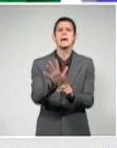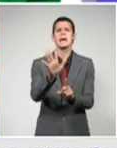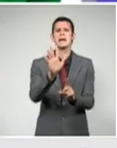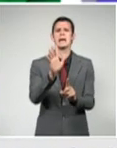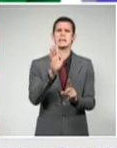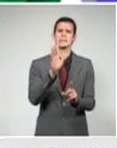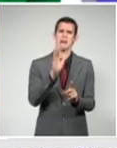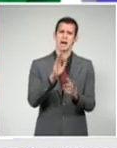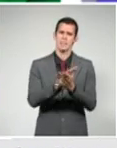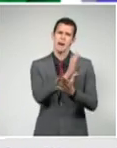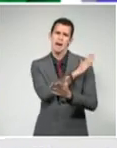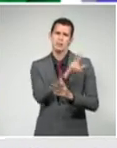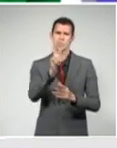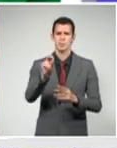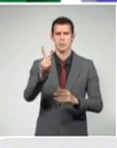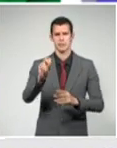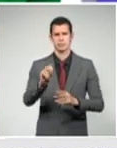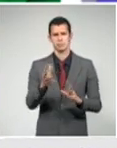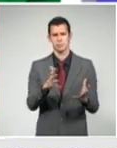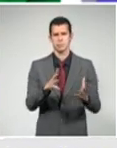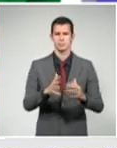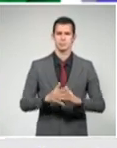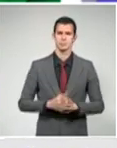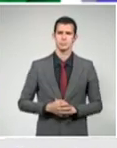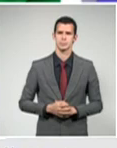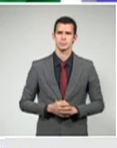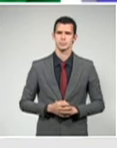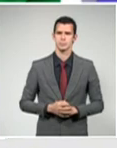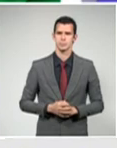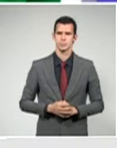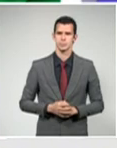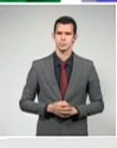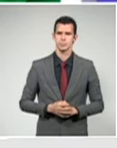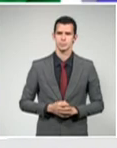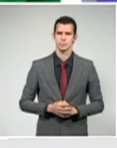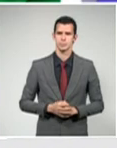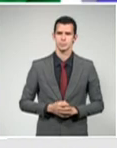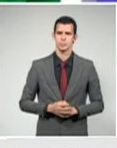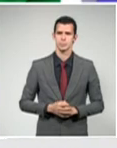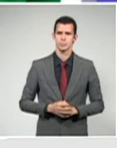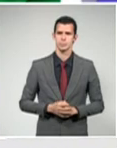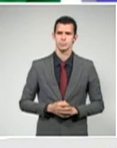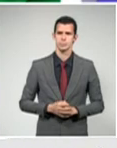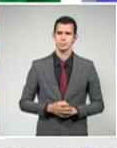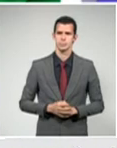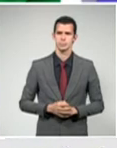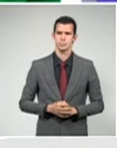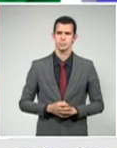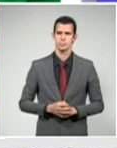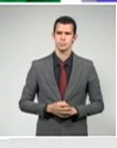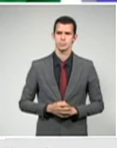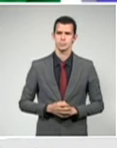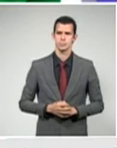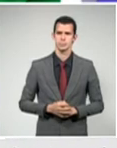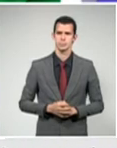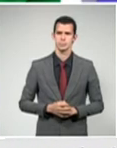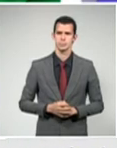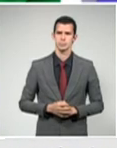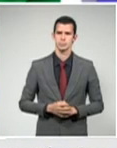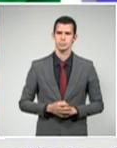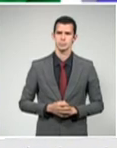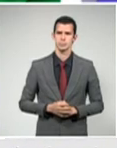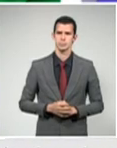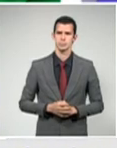avisoran el equipo de científicos conducidos por el profesor Guinovar en cuanto